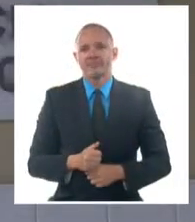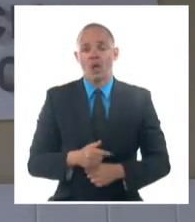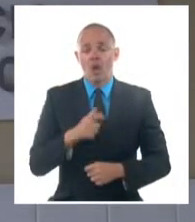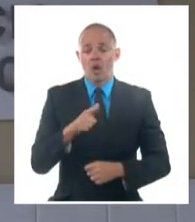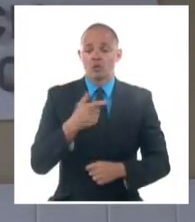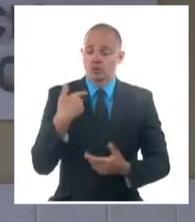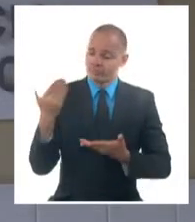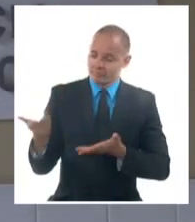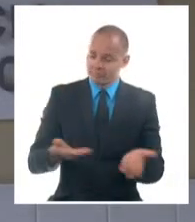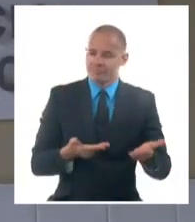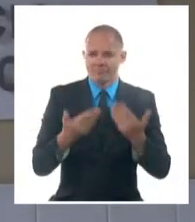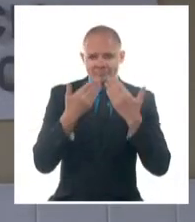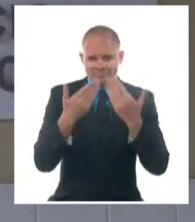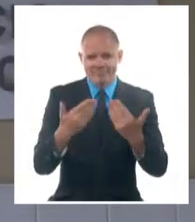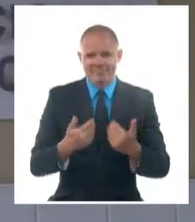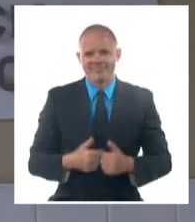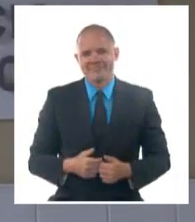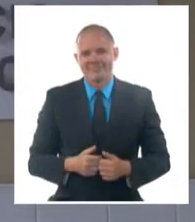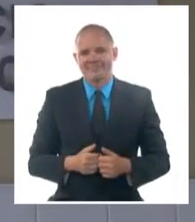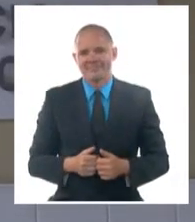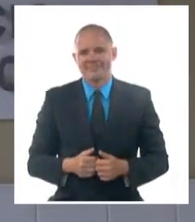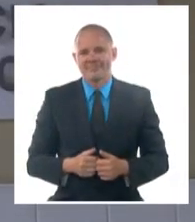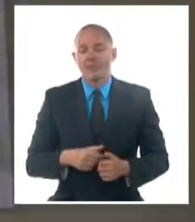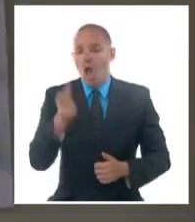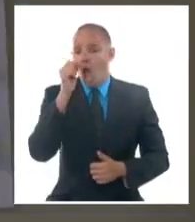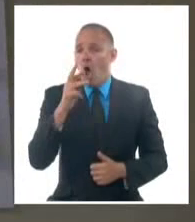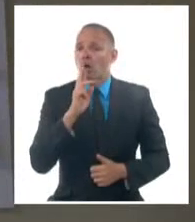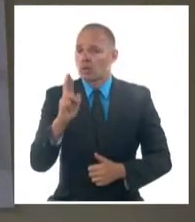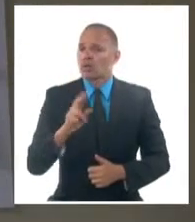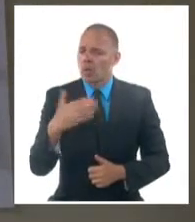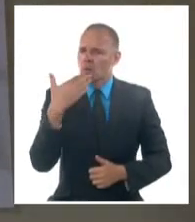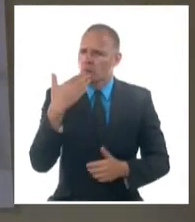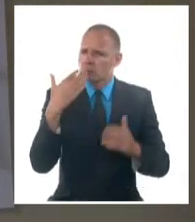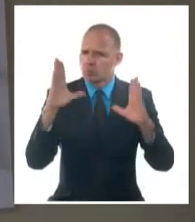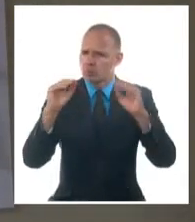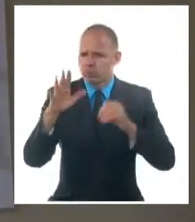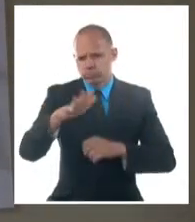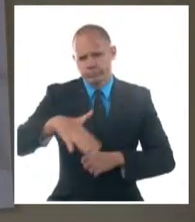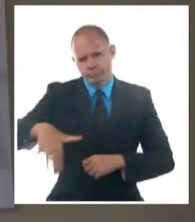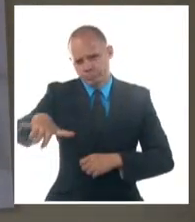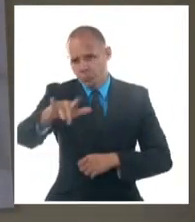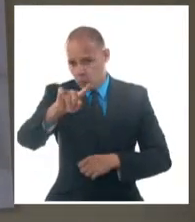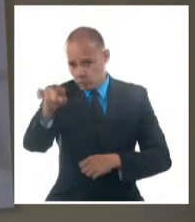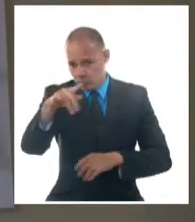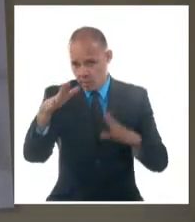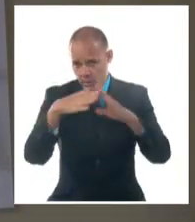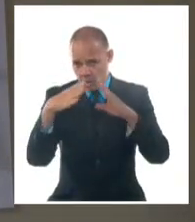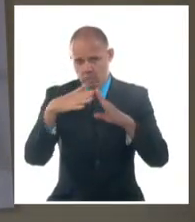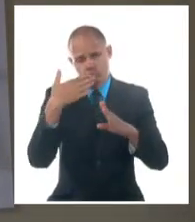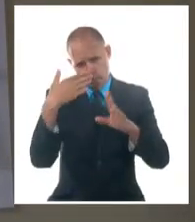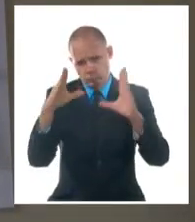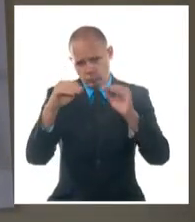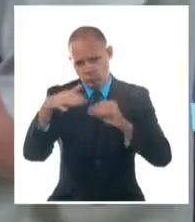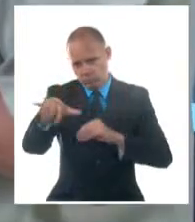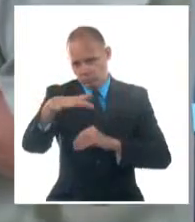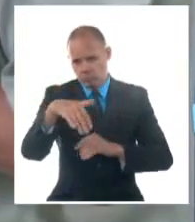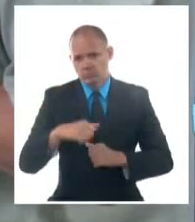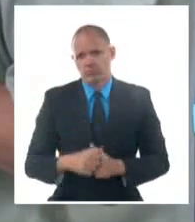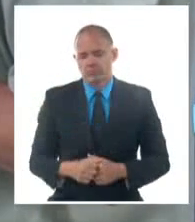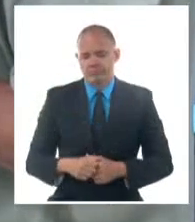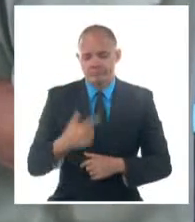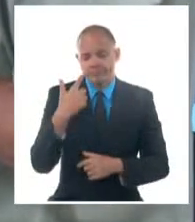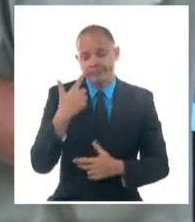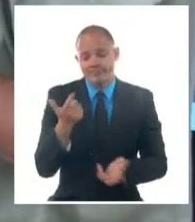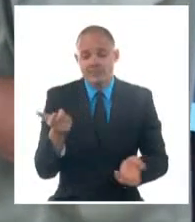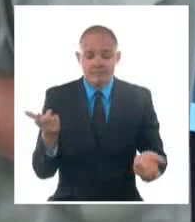recibirnos, bienvenido. Buenas noches, Hernando, un saludo para todos los televidentes del noticiero. Efectivamente, las